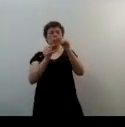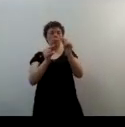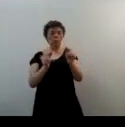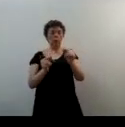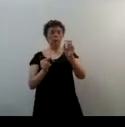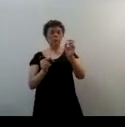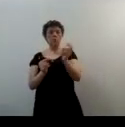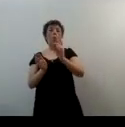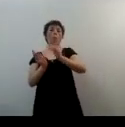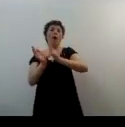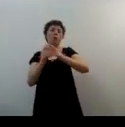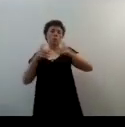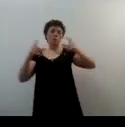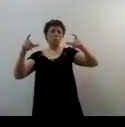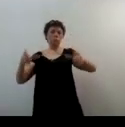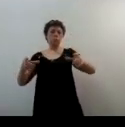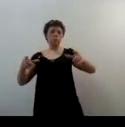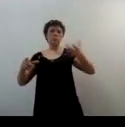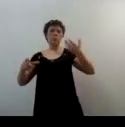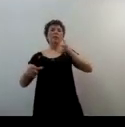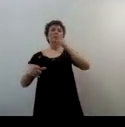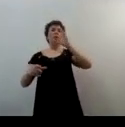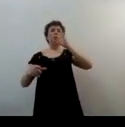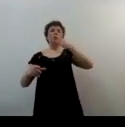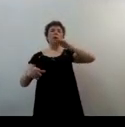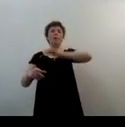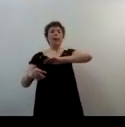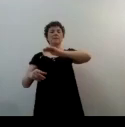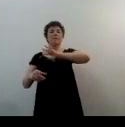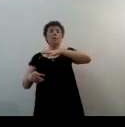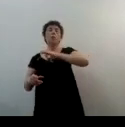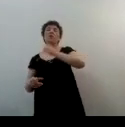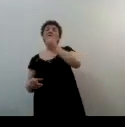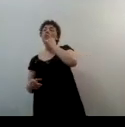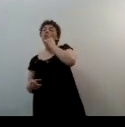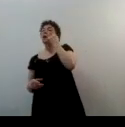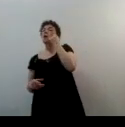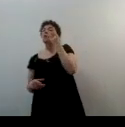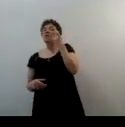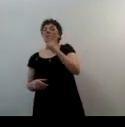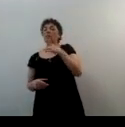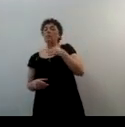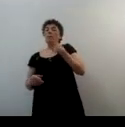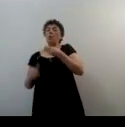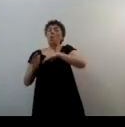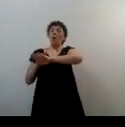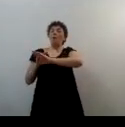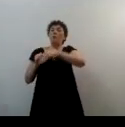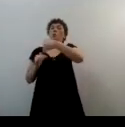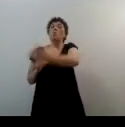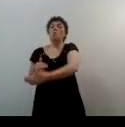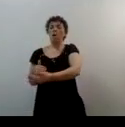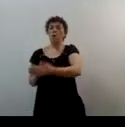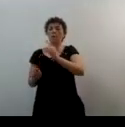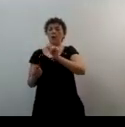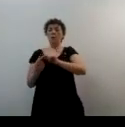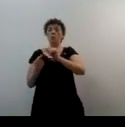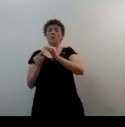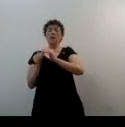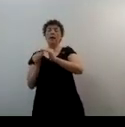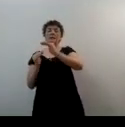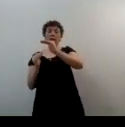arroz, que ya tiene suficiente carbohidrato, pues que a lo mejor no te hace falta esa fruta. Mejor déjatelo para luego, para que tengas la glucemia más estable a lo largo del